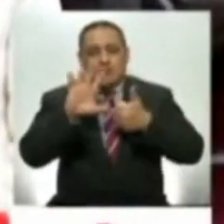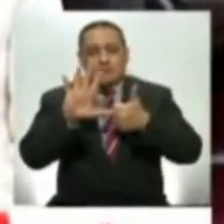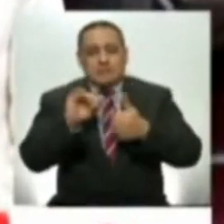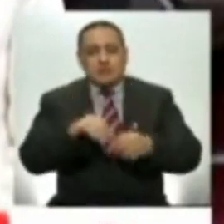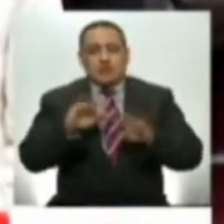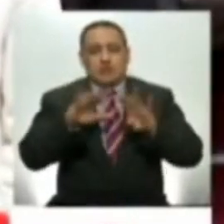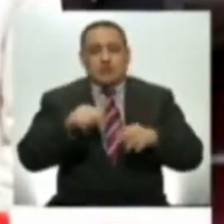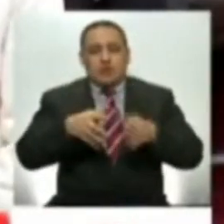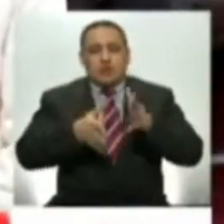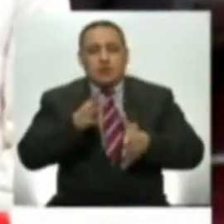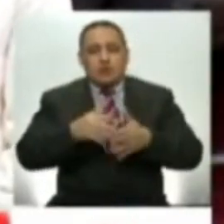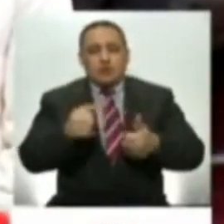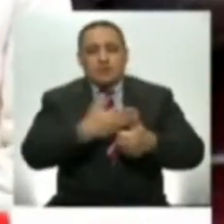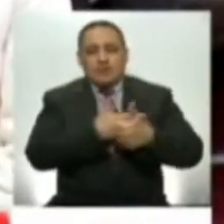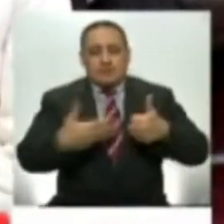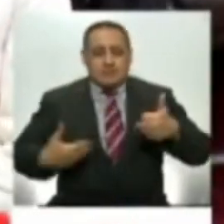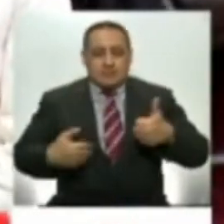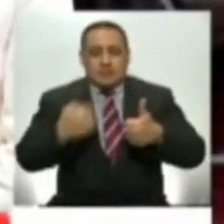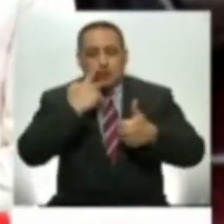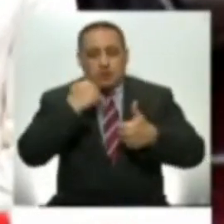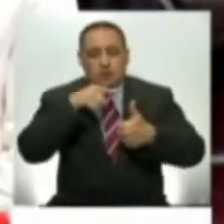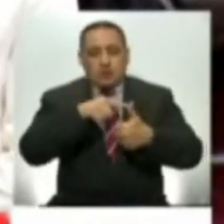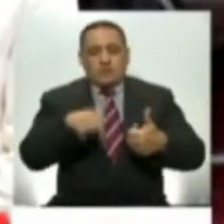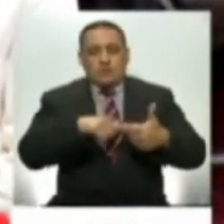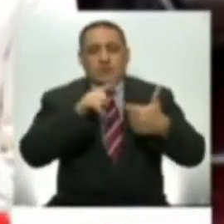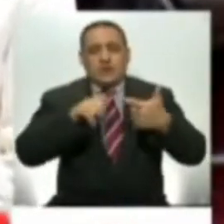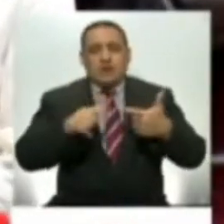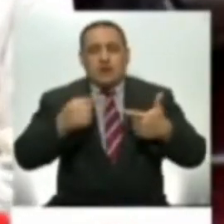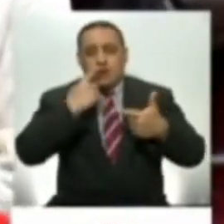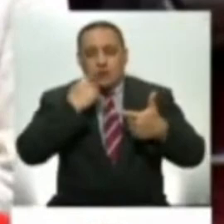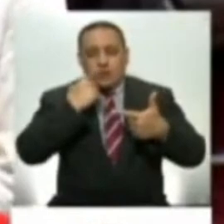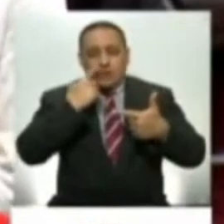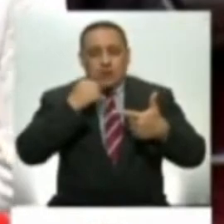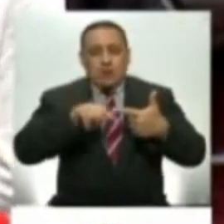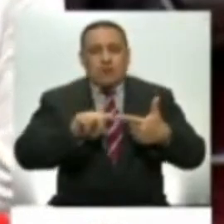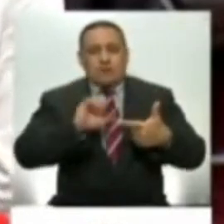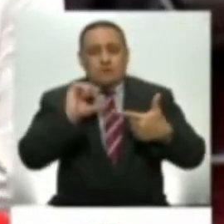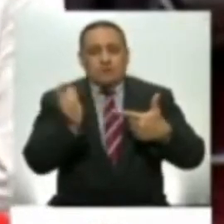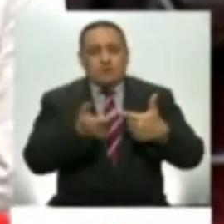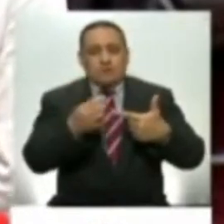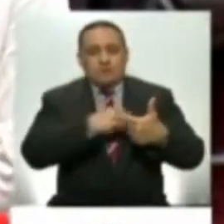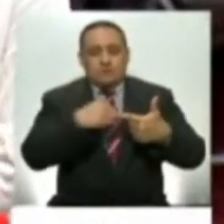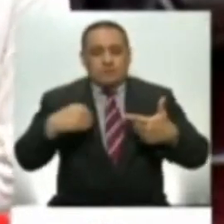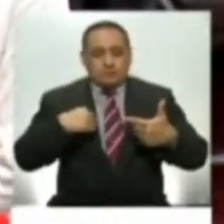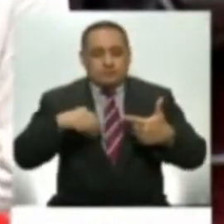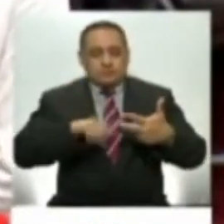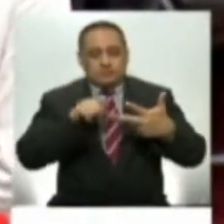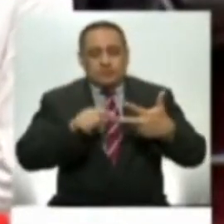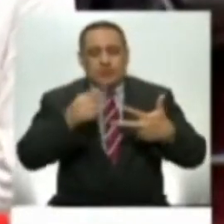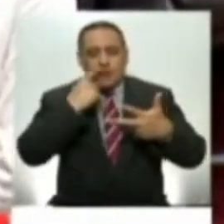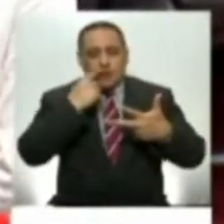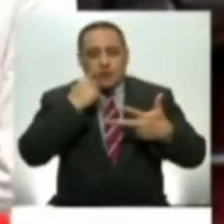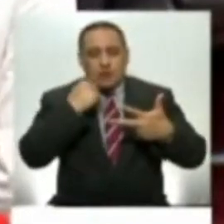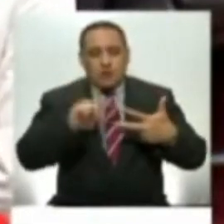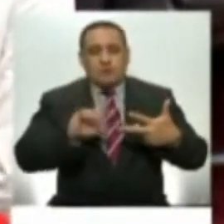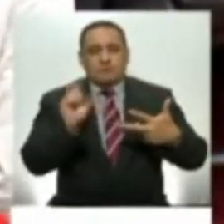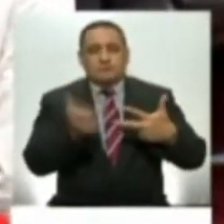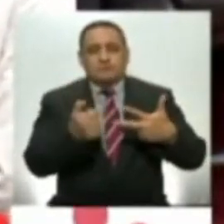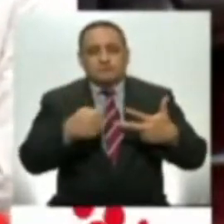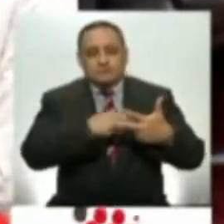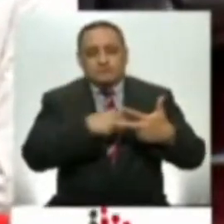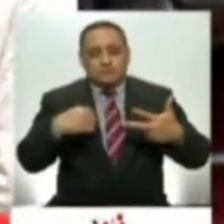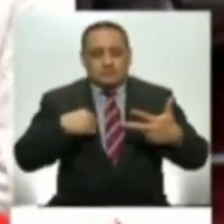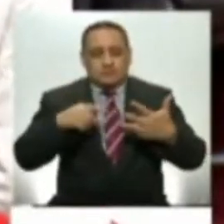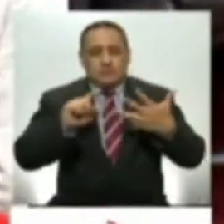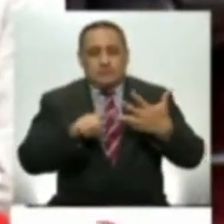Lima 9 de junio de 2021, Jorge Luis Salas Arenas, presidente, Luis Carlos Arce Córdoba, miembro del Pleno, Jovian Valentín San Ginés